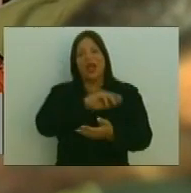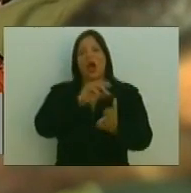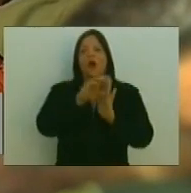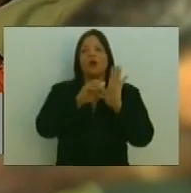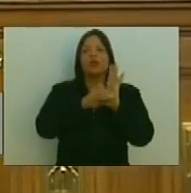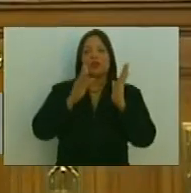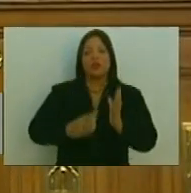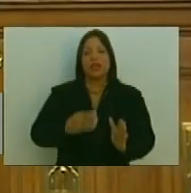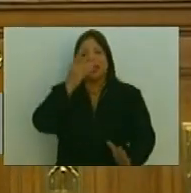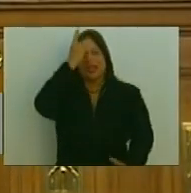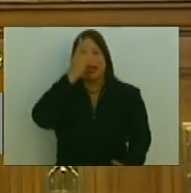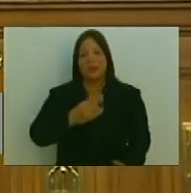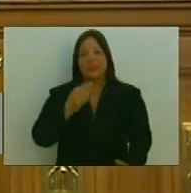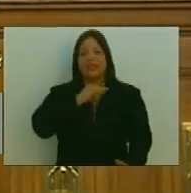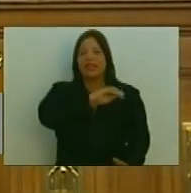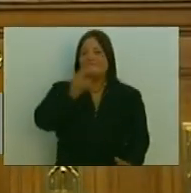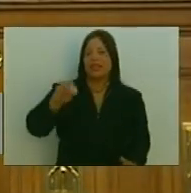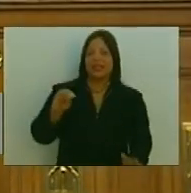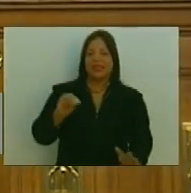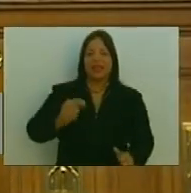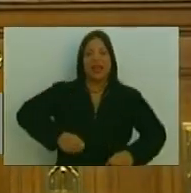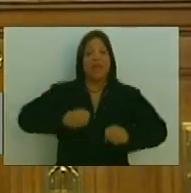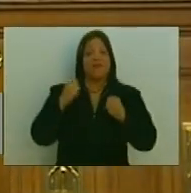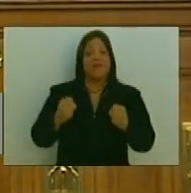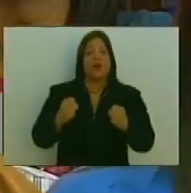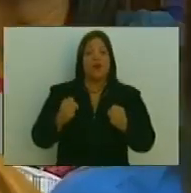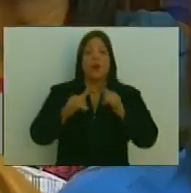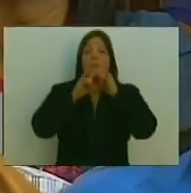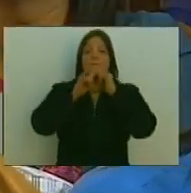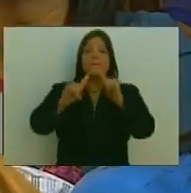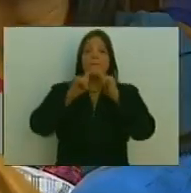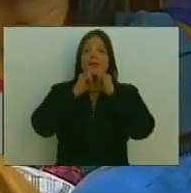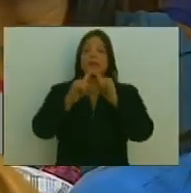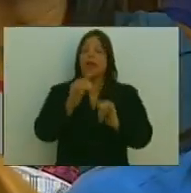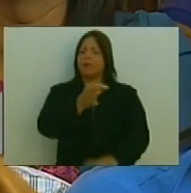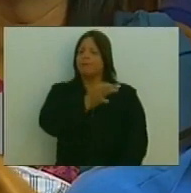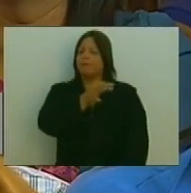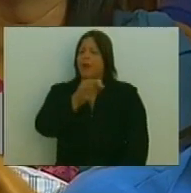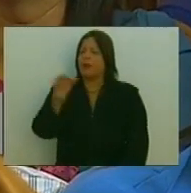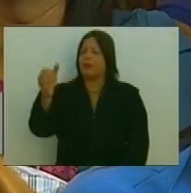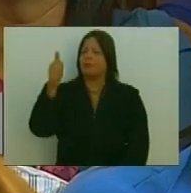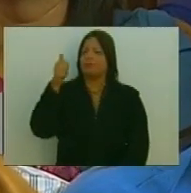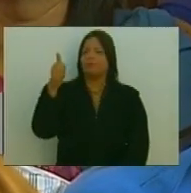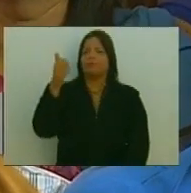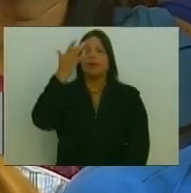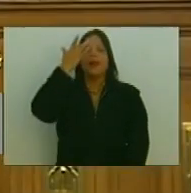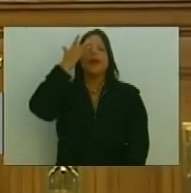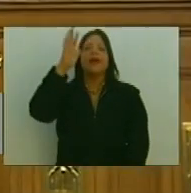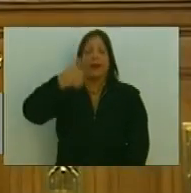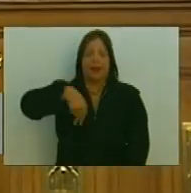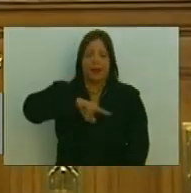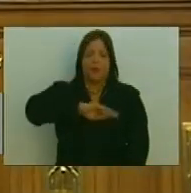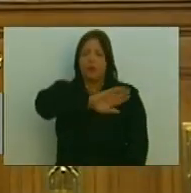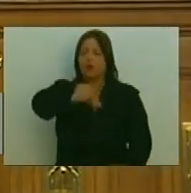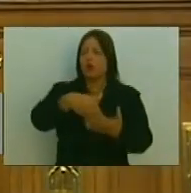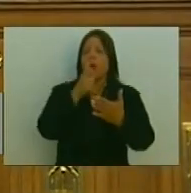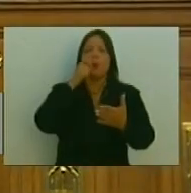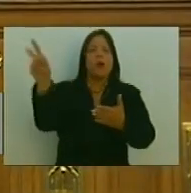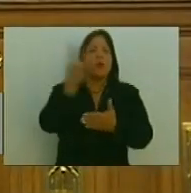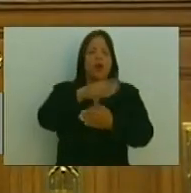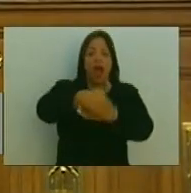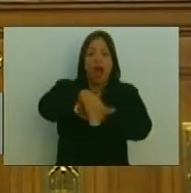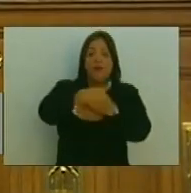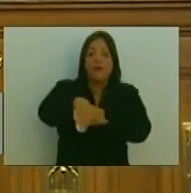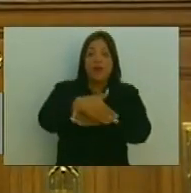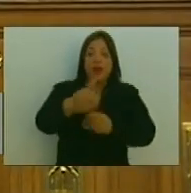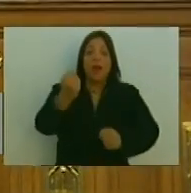del sector discapacidad lo dijeron, porque fueron mensajes excelentes. Creemos, y todo el pueblo que está afuera y que